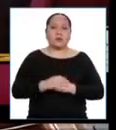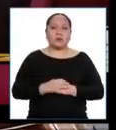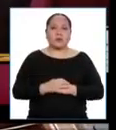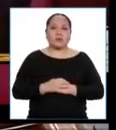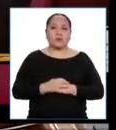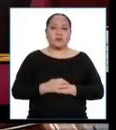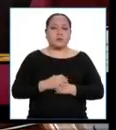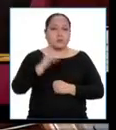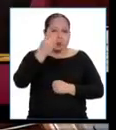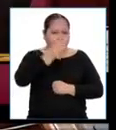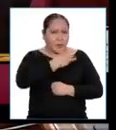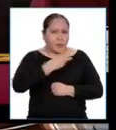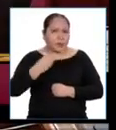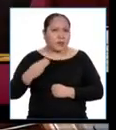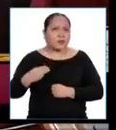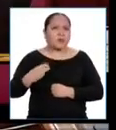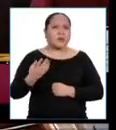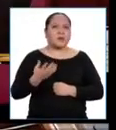Premier,